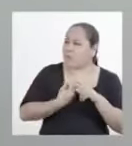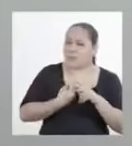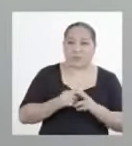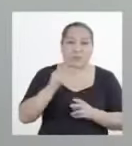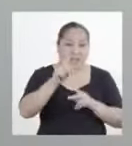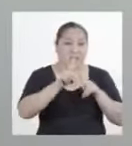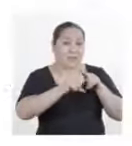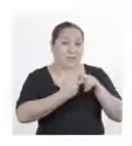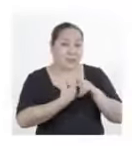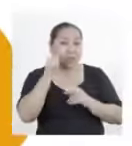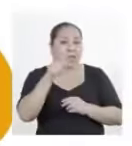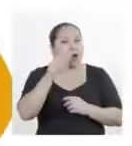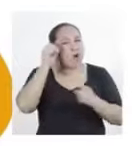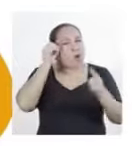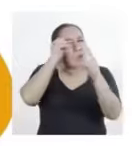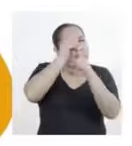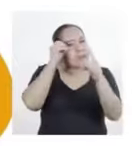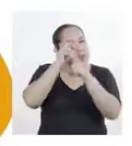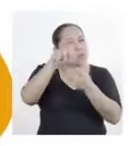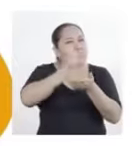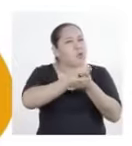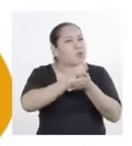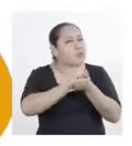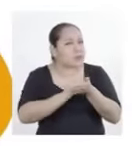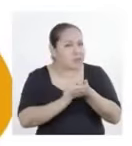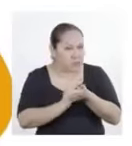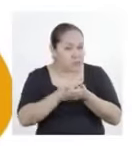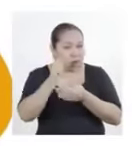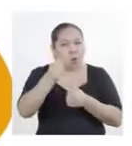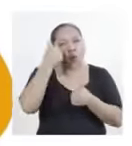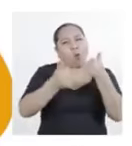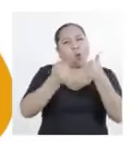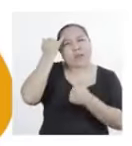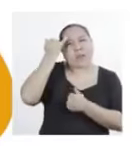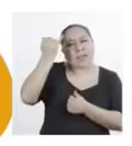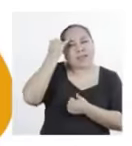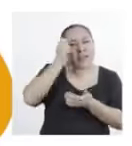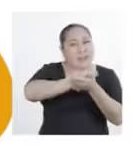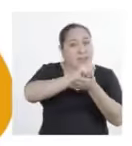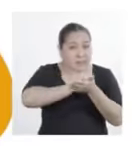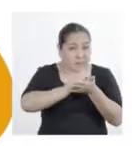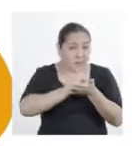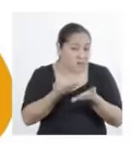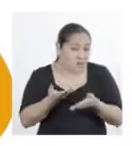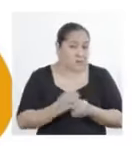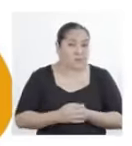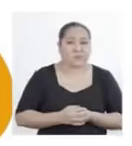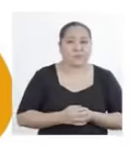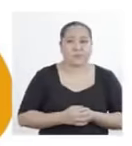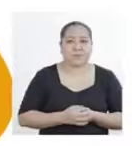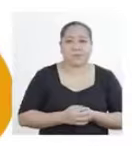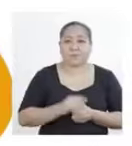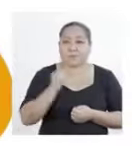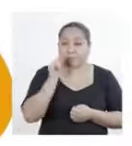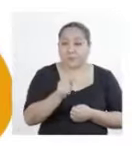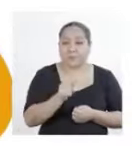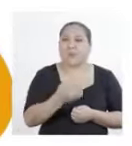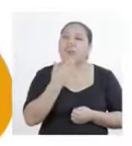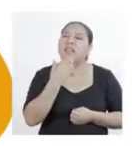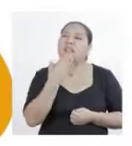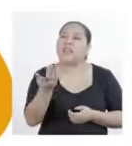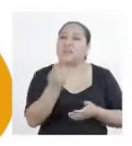el dato de por dónde empezar? Hay que comenzar por el propósito que tenemos al escribir Y la intención que tenemos para escribir precisamente